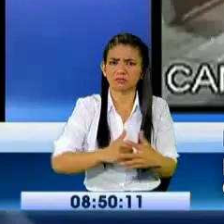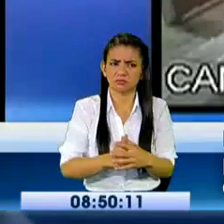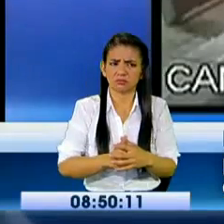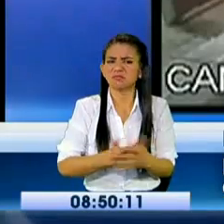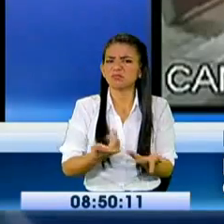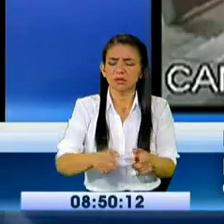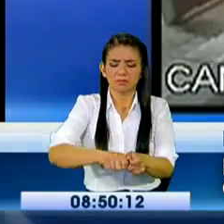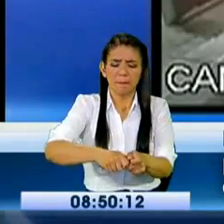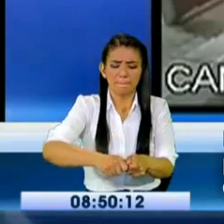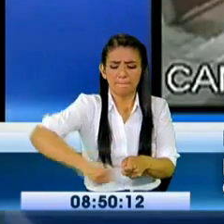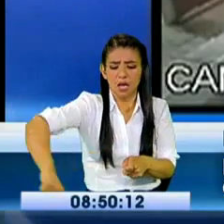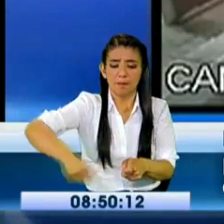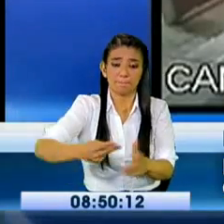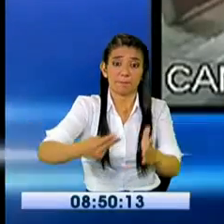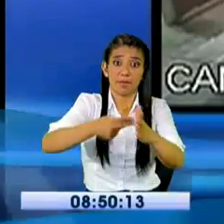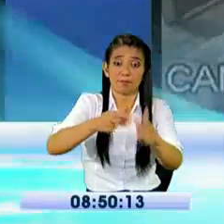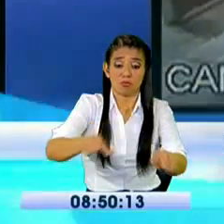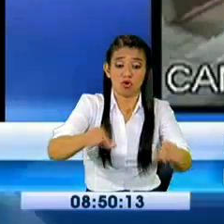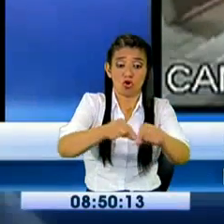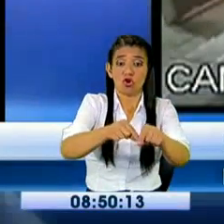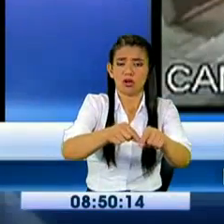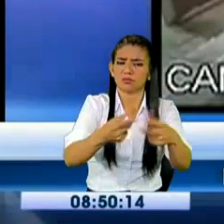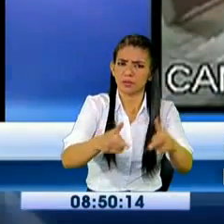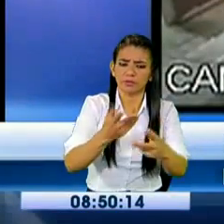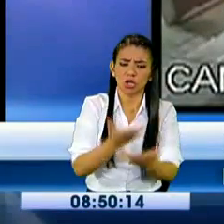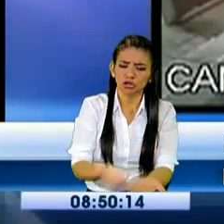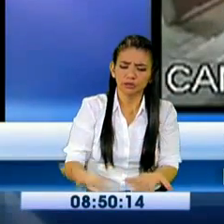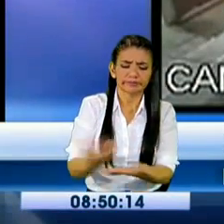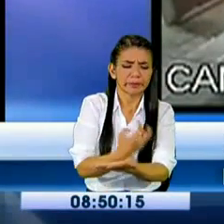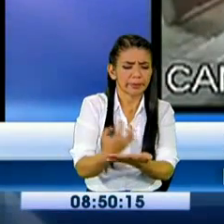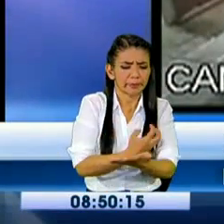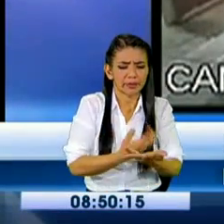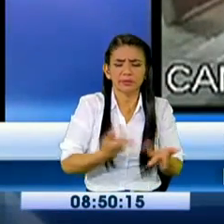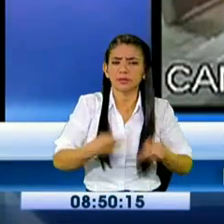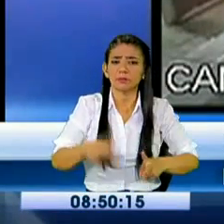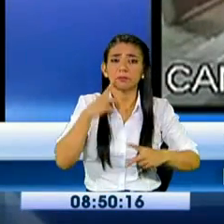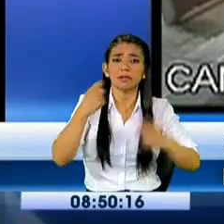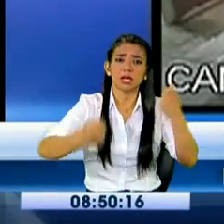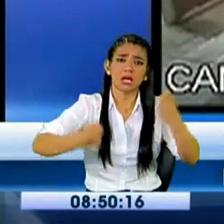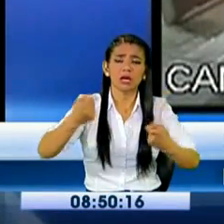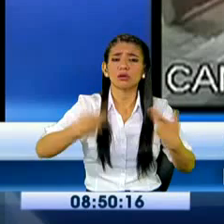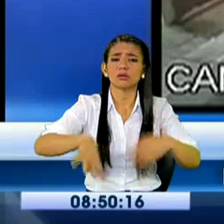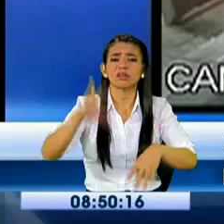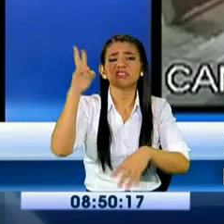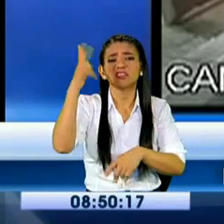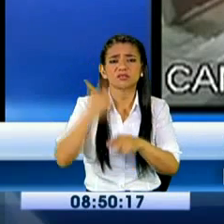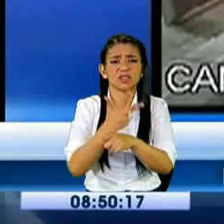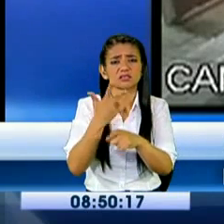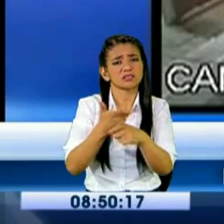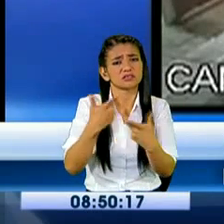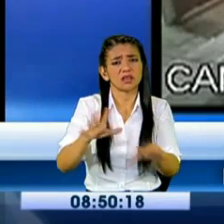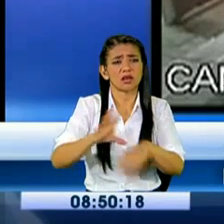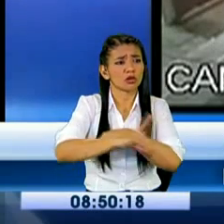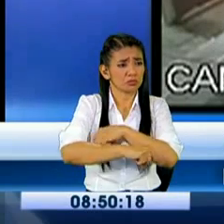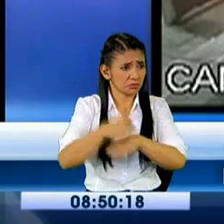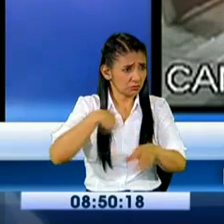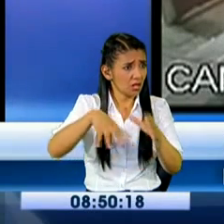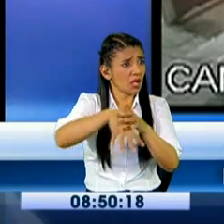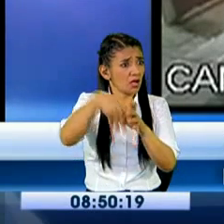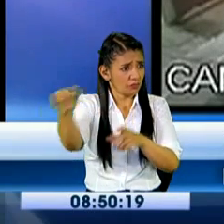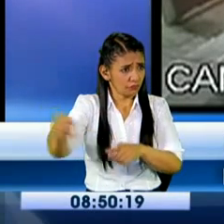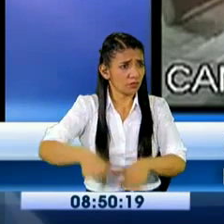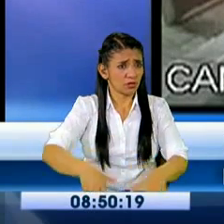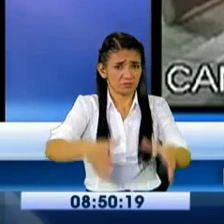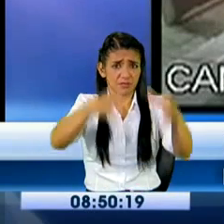Abrieron, se llevaron la memoria, cosas que habían adentro. A mi carro lo han robado ya prácticamente 3 veces. ¿Aquí afuera de su casa? Afuera de la casa,